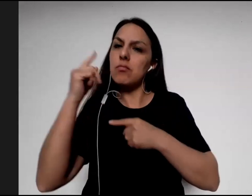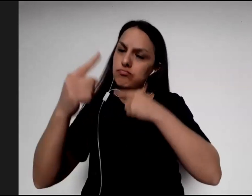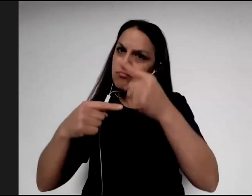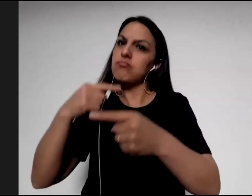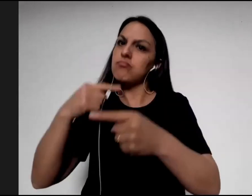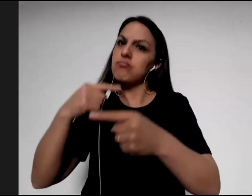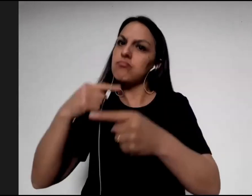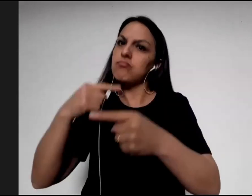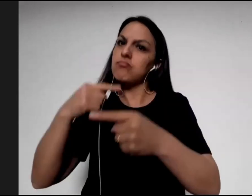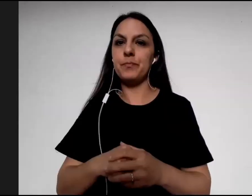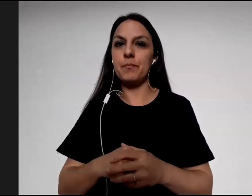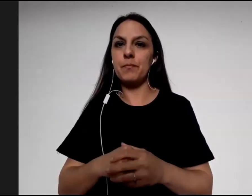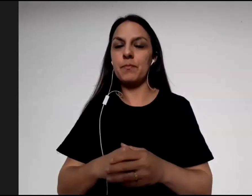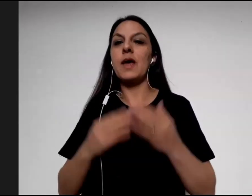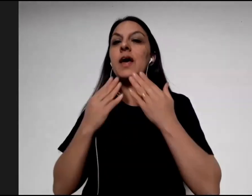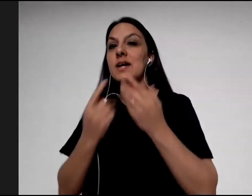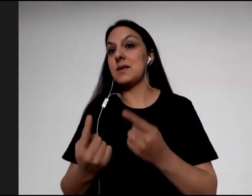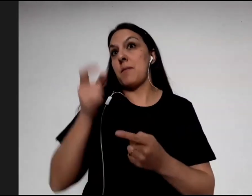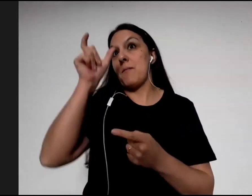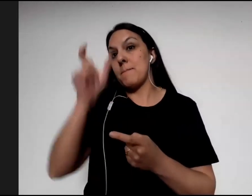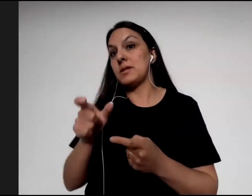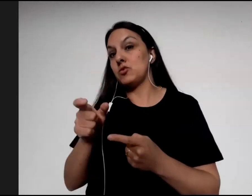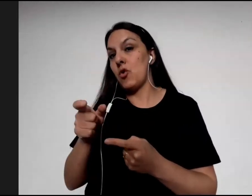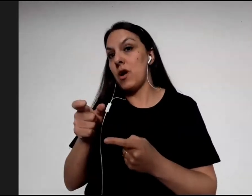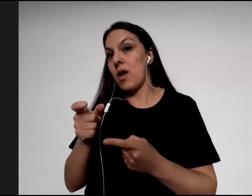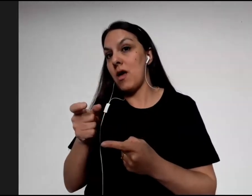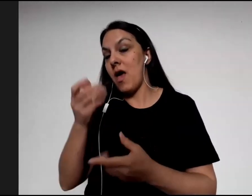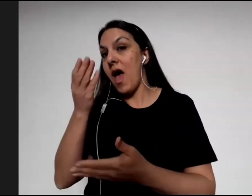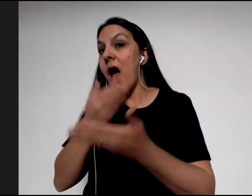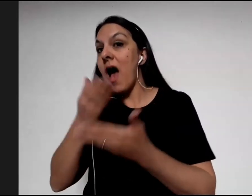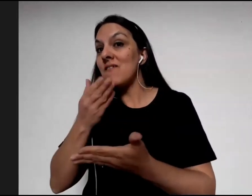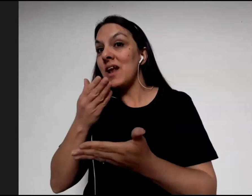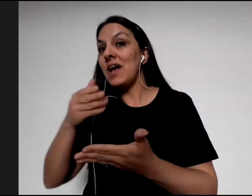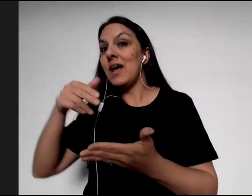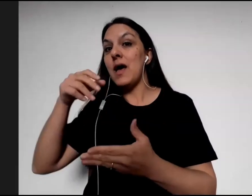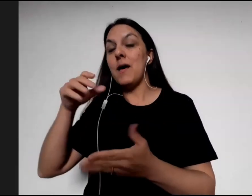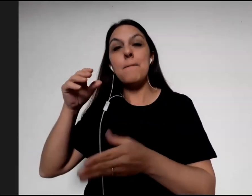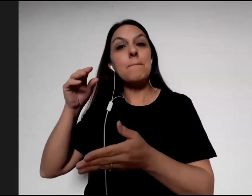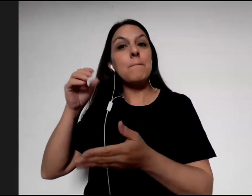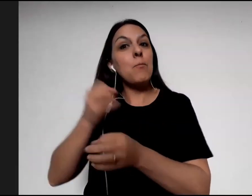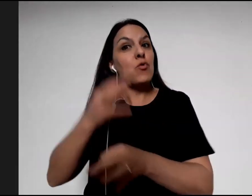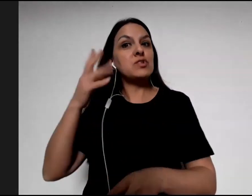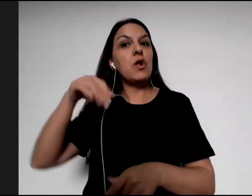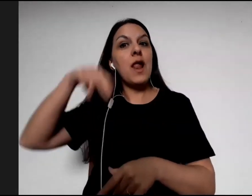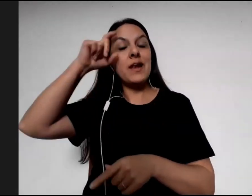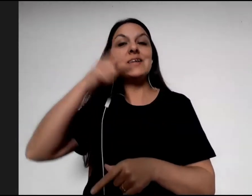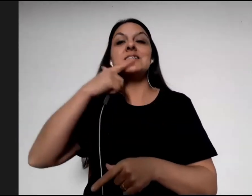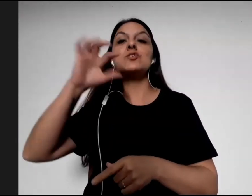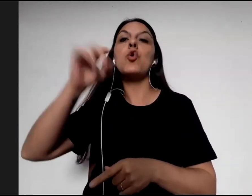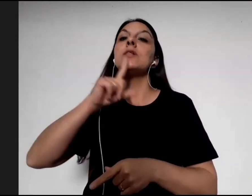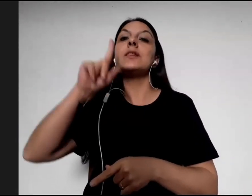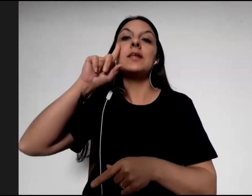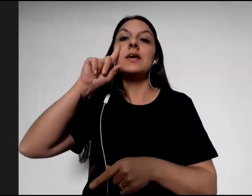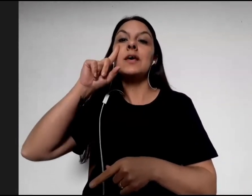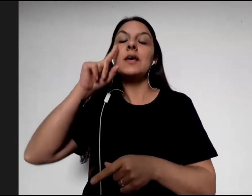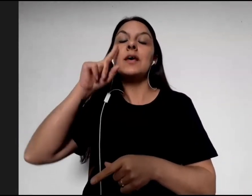primer disertante, que es la doctora Liliana Nezossi, que va a empezar a hablar de la Convención sobre